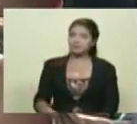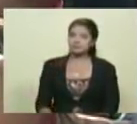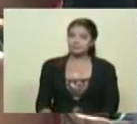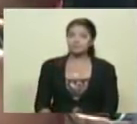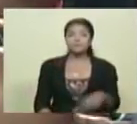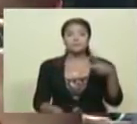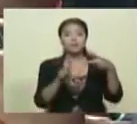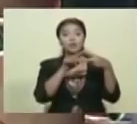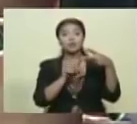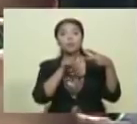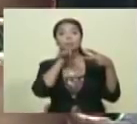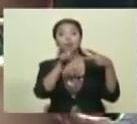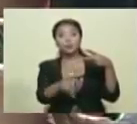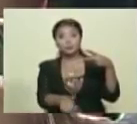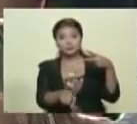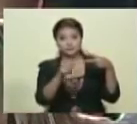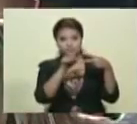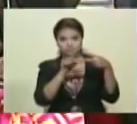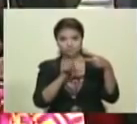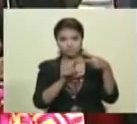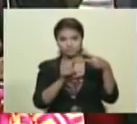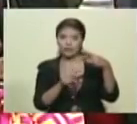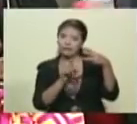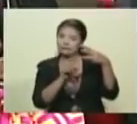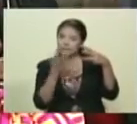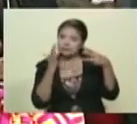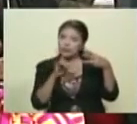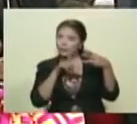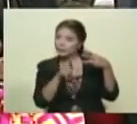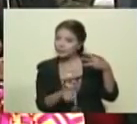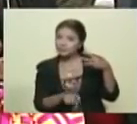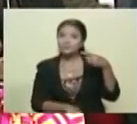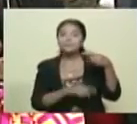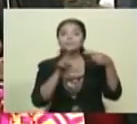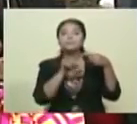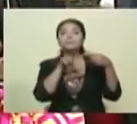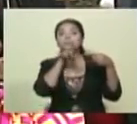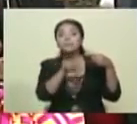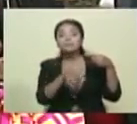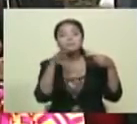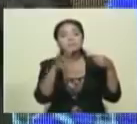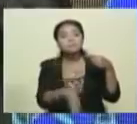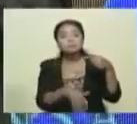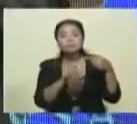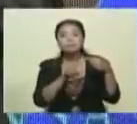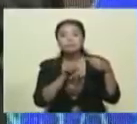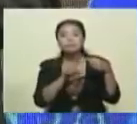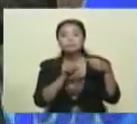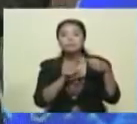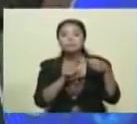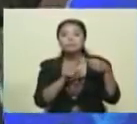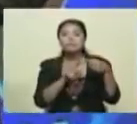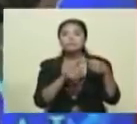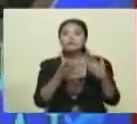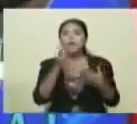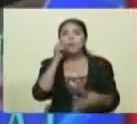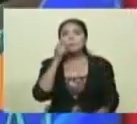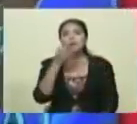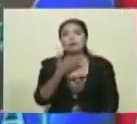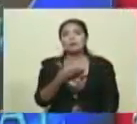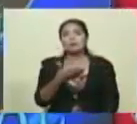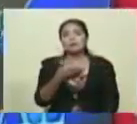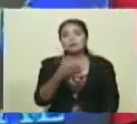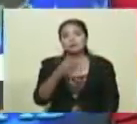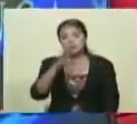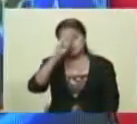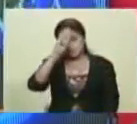preguntas y una tercera, tal vez. La primera es, ¿cuál es la relación hoy con su Santidad Francisco,